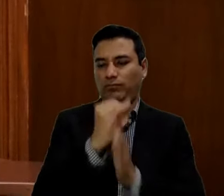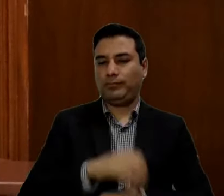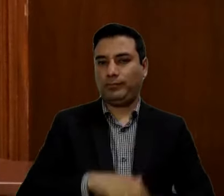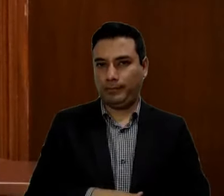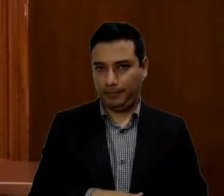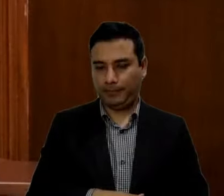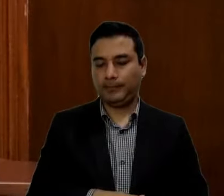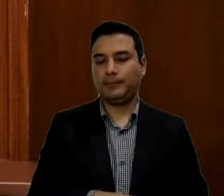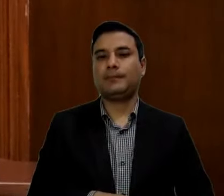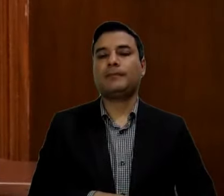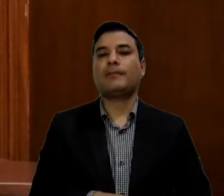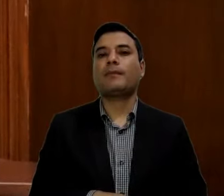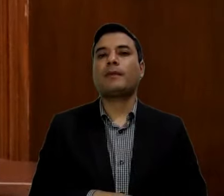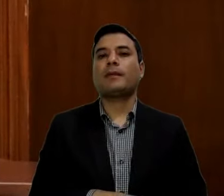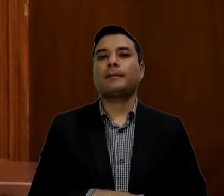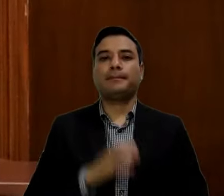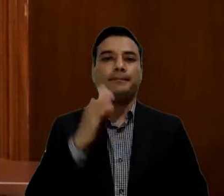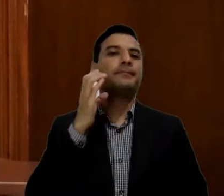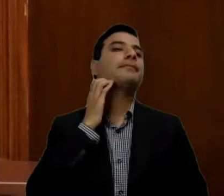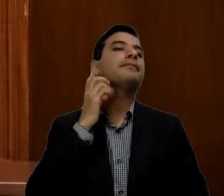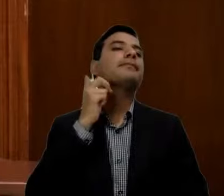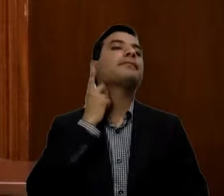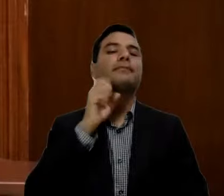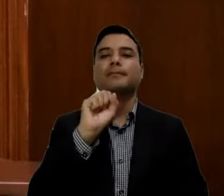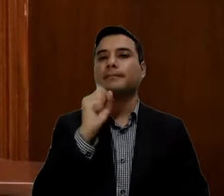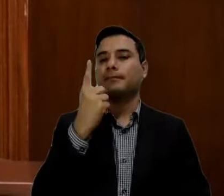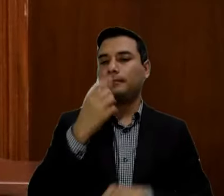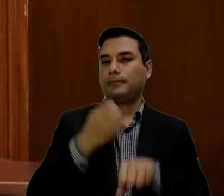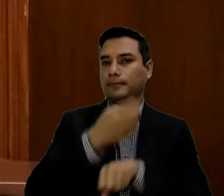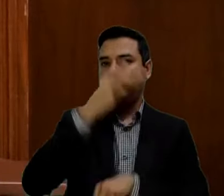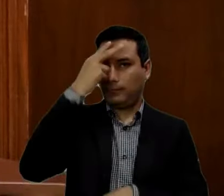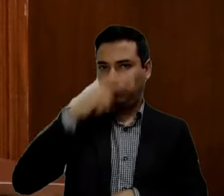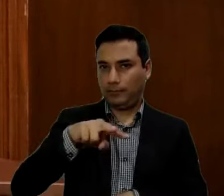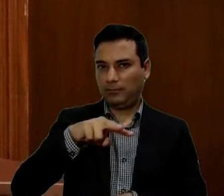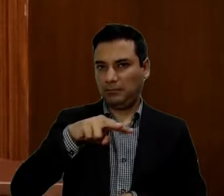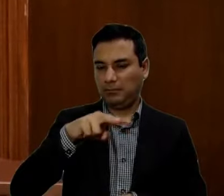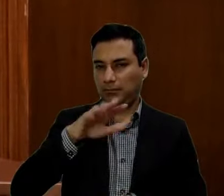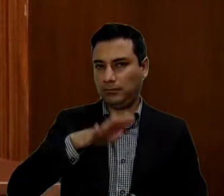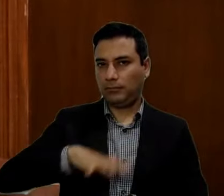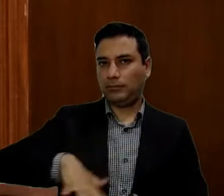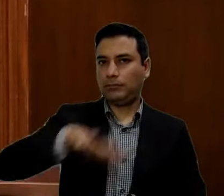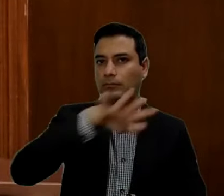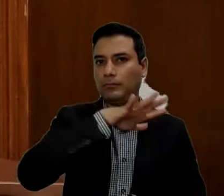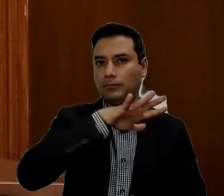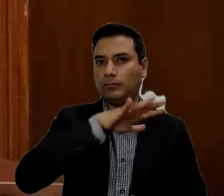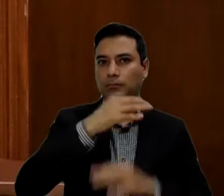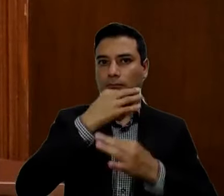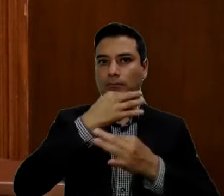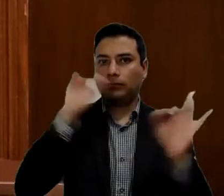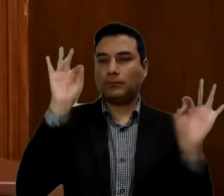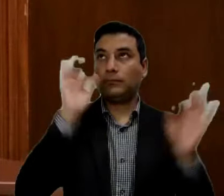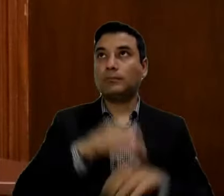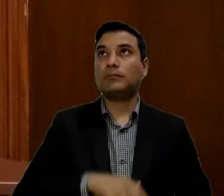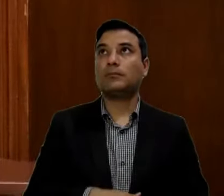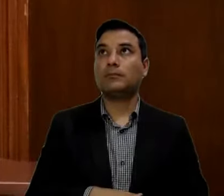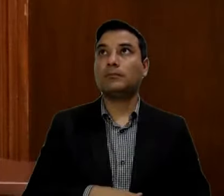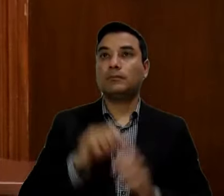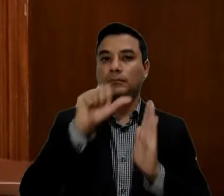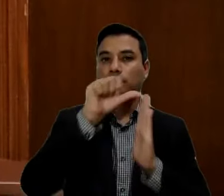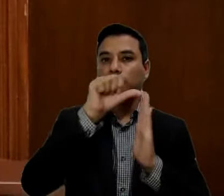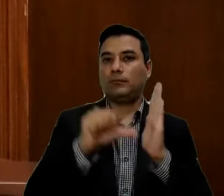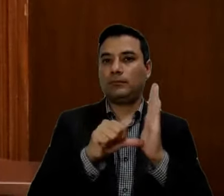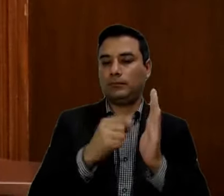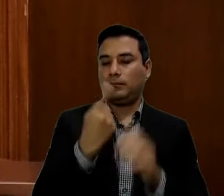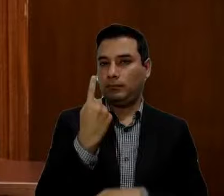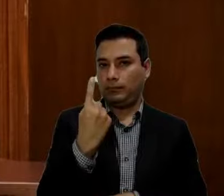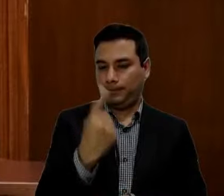la honorable 60ª legislatura del Estado Libre y Soberano de México decreta, artículo único, que